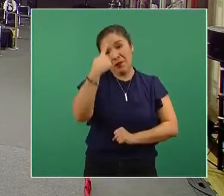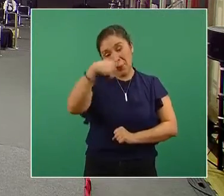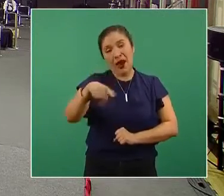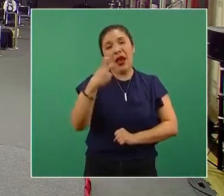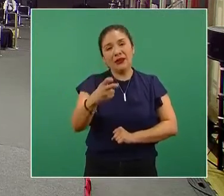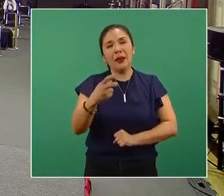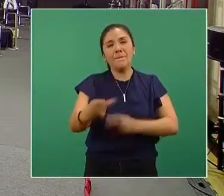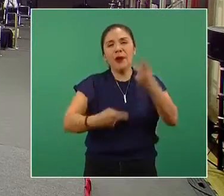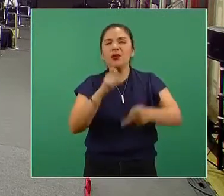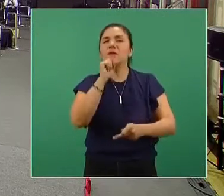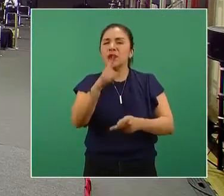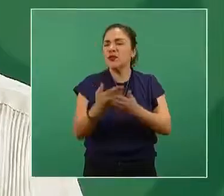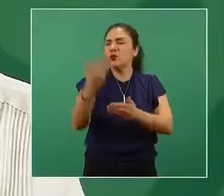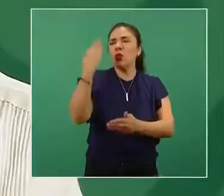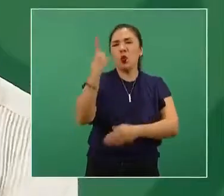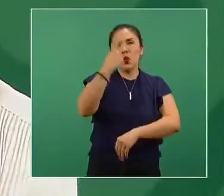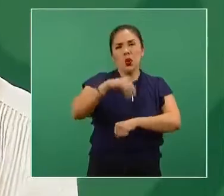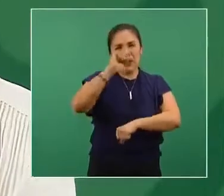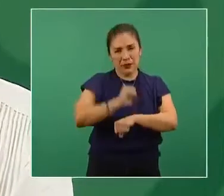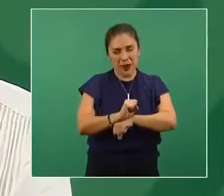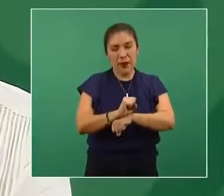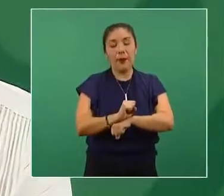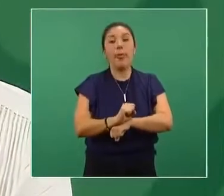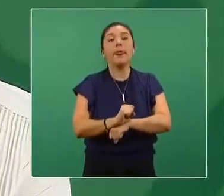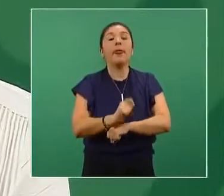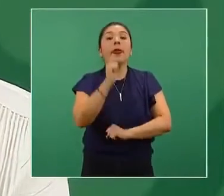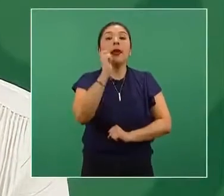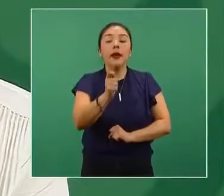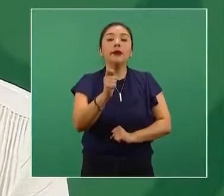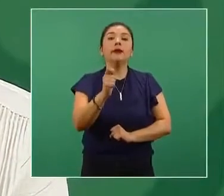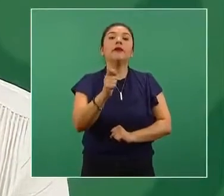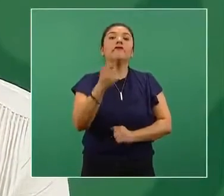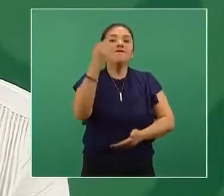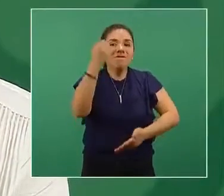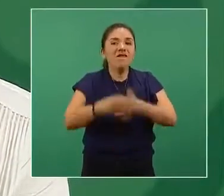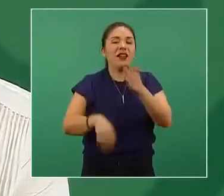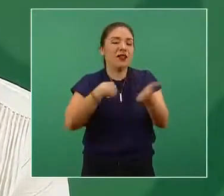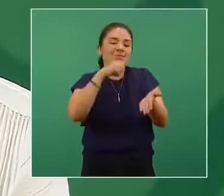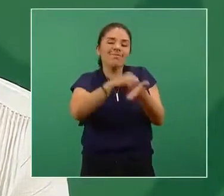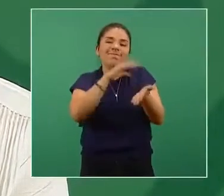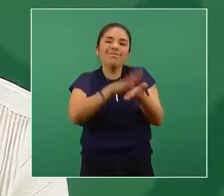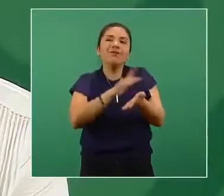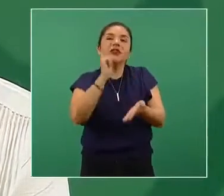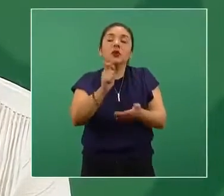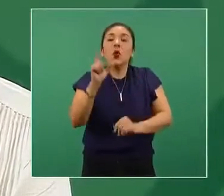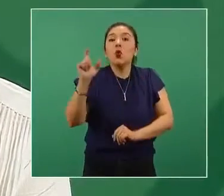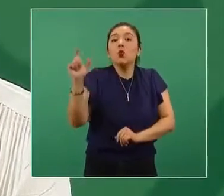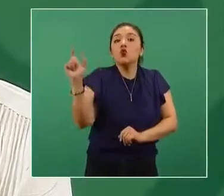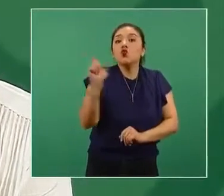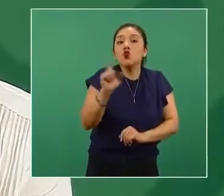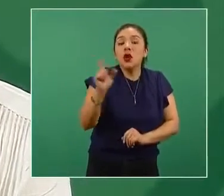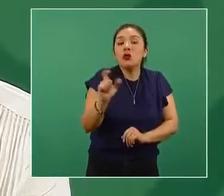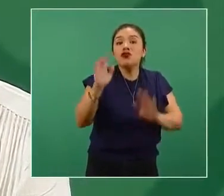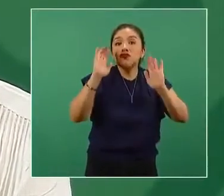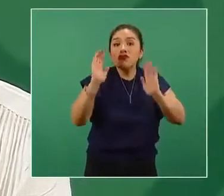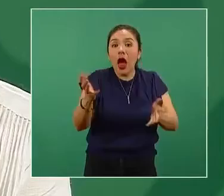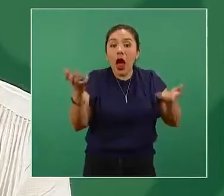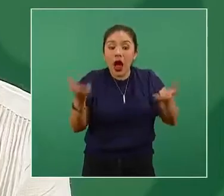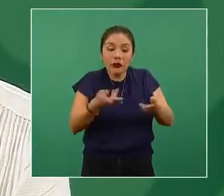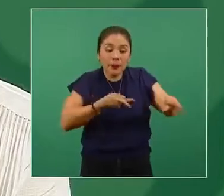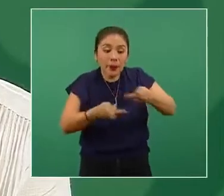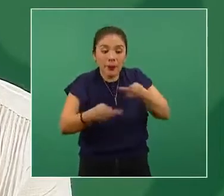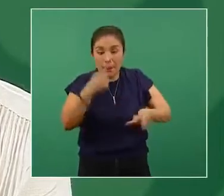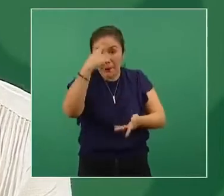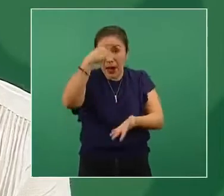a la pregunta que ella misma hizo la semana pasada, en donde habíamos dejado como un pendiente el definir cuál iba a ser el mecanismo